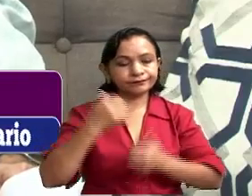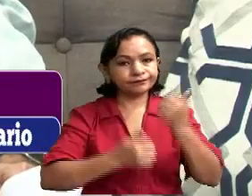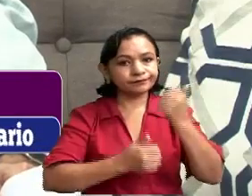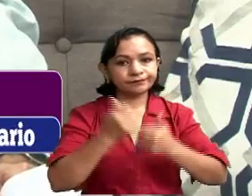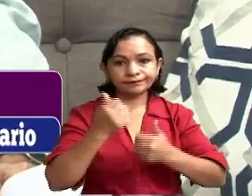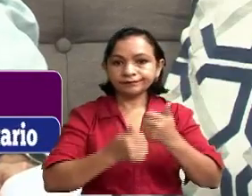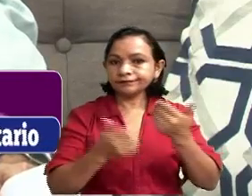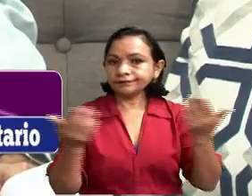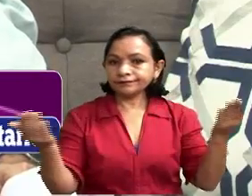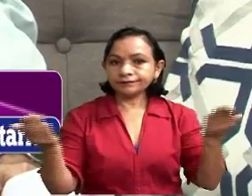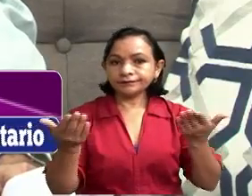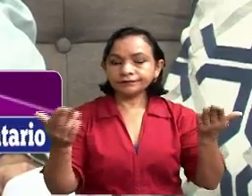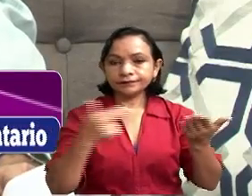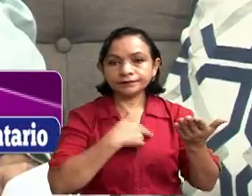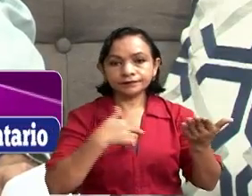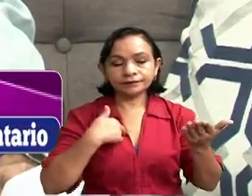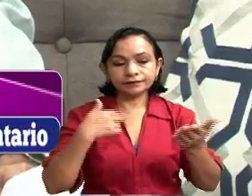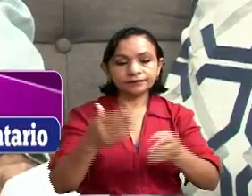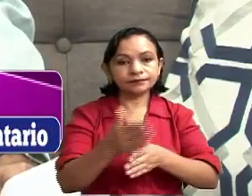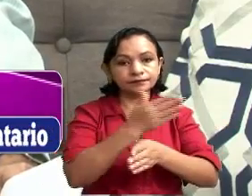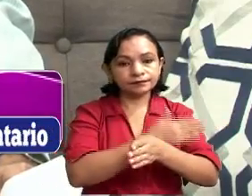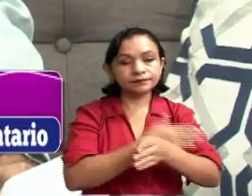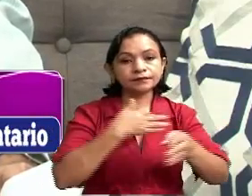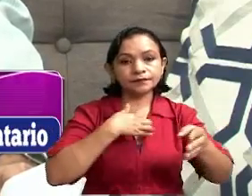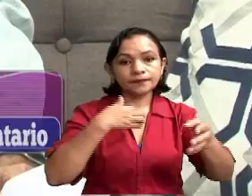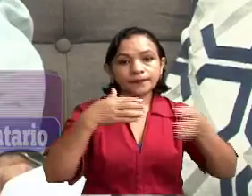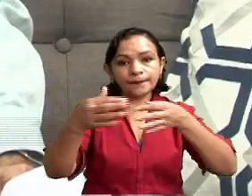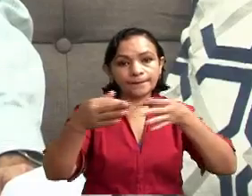afectación que ya te explicaba,